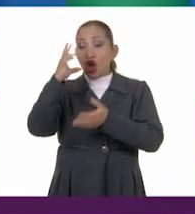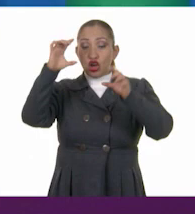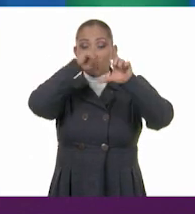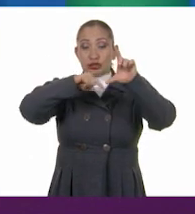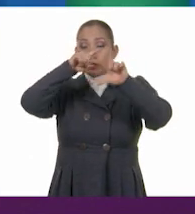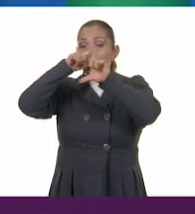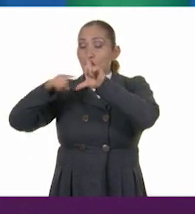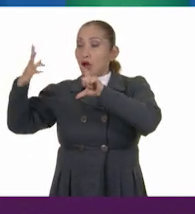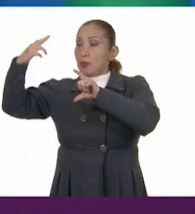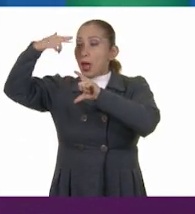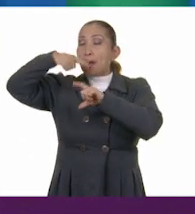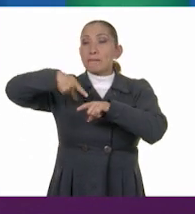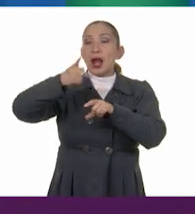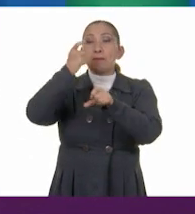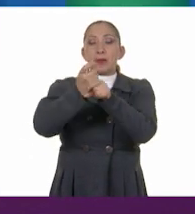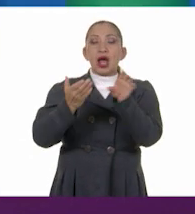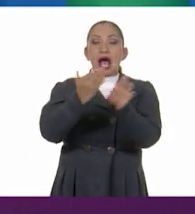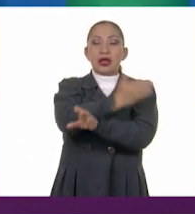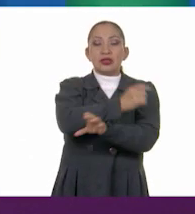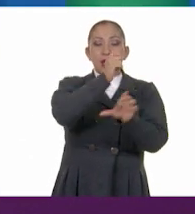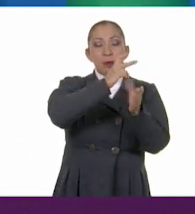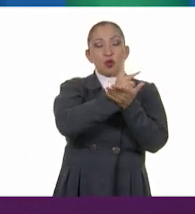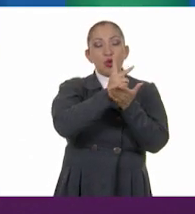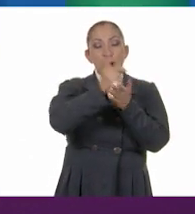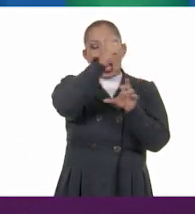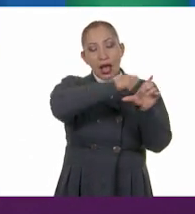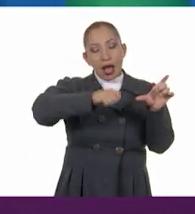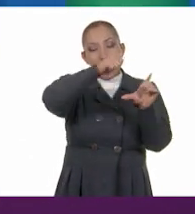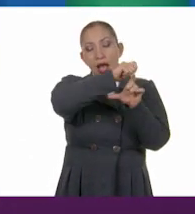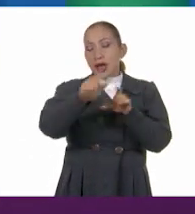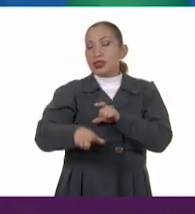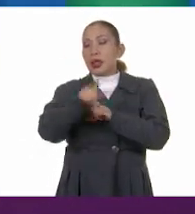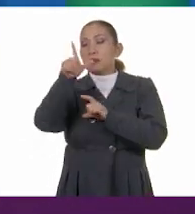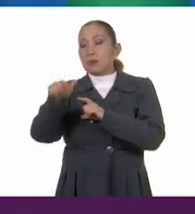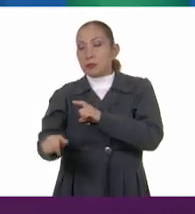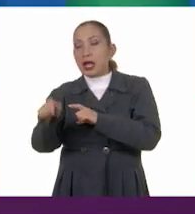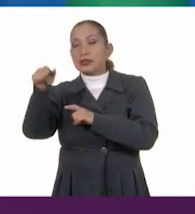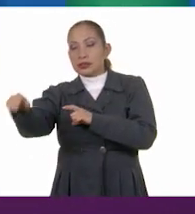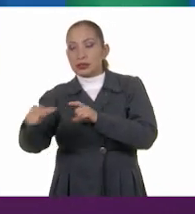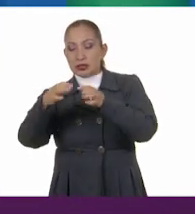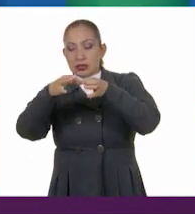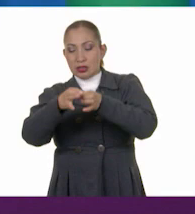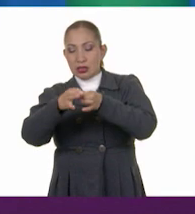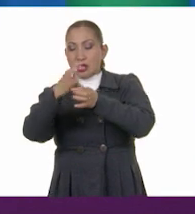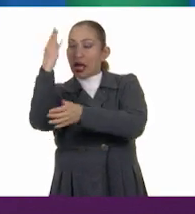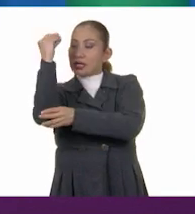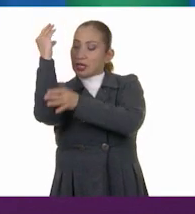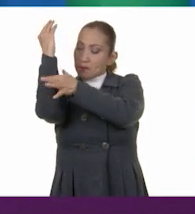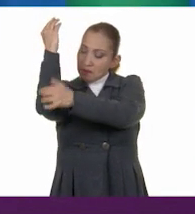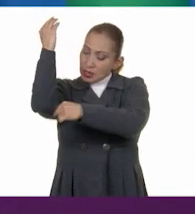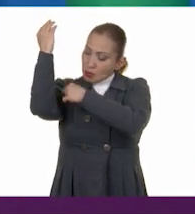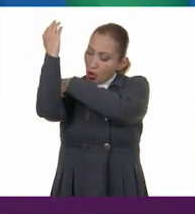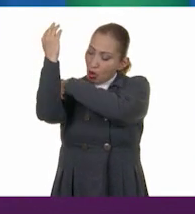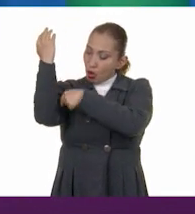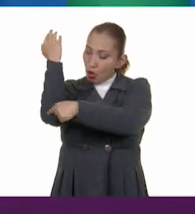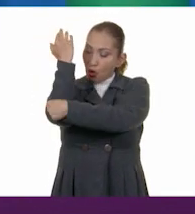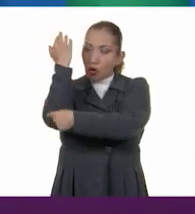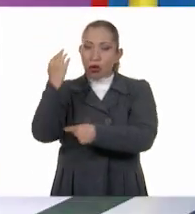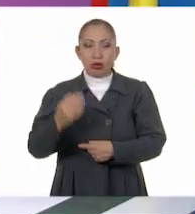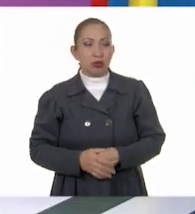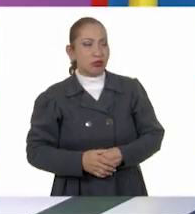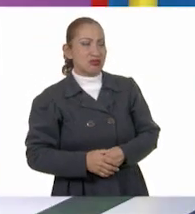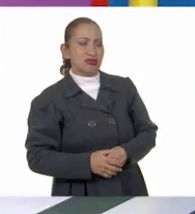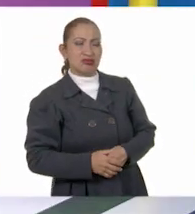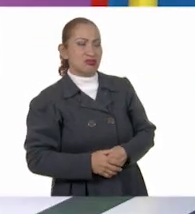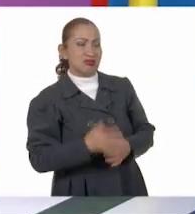círculos grandes, pero primero hay que marcarlos con un plumón y también tienen que ser del ancho del calcetín y... No